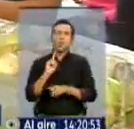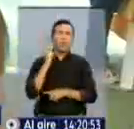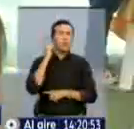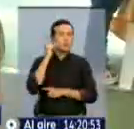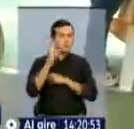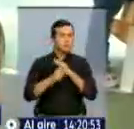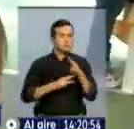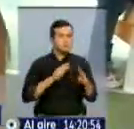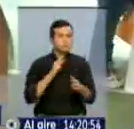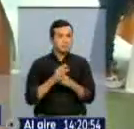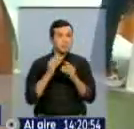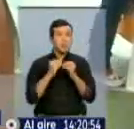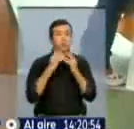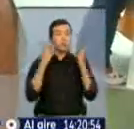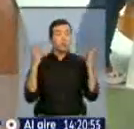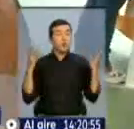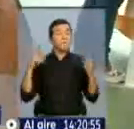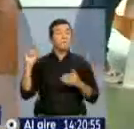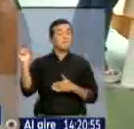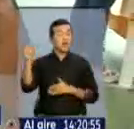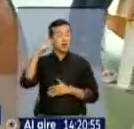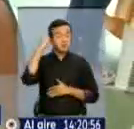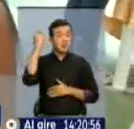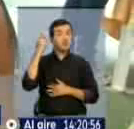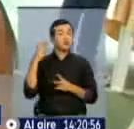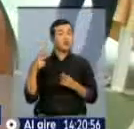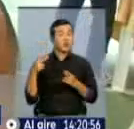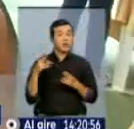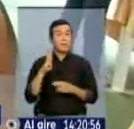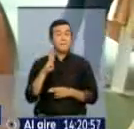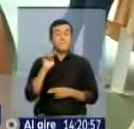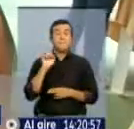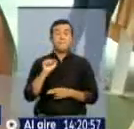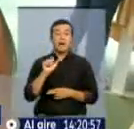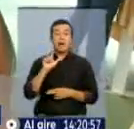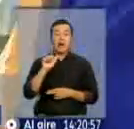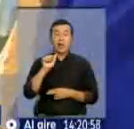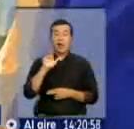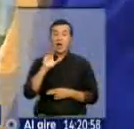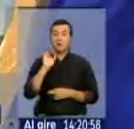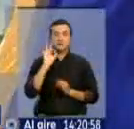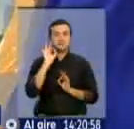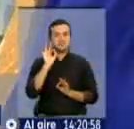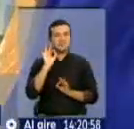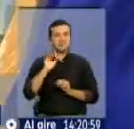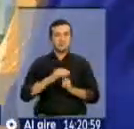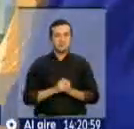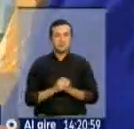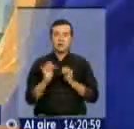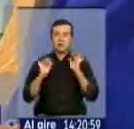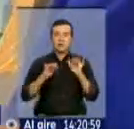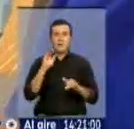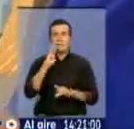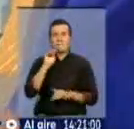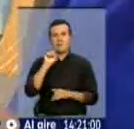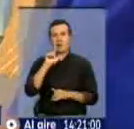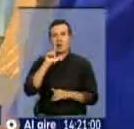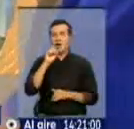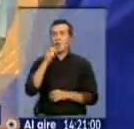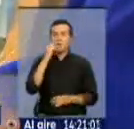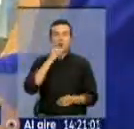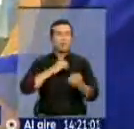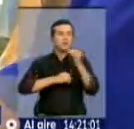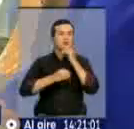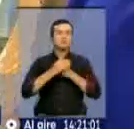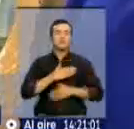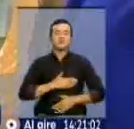mundo. Tiene mucha popularidad el cangrejo de aquí, de esta zona, de lo que es Balao. Precisamente vinimos a Balao solamente para poder